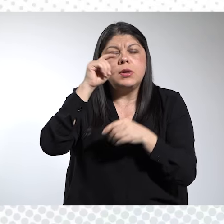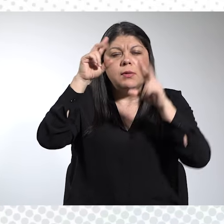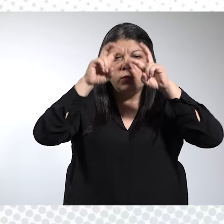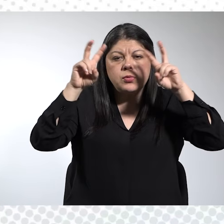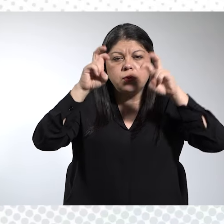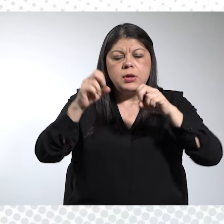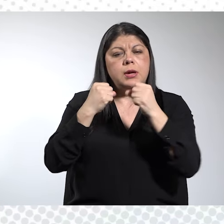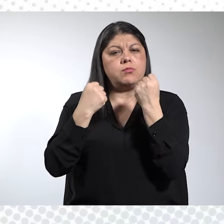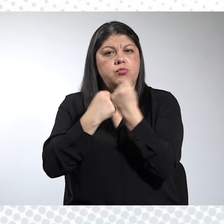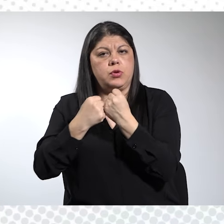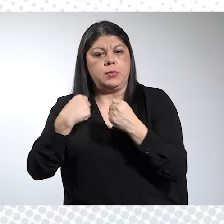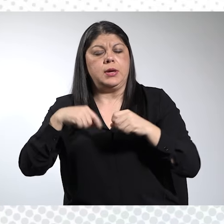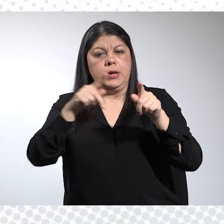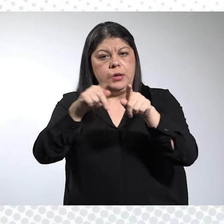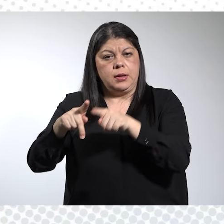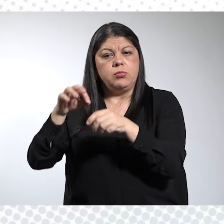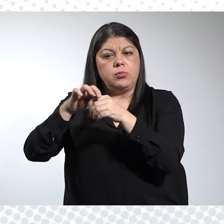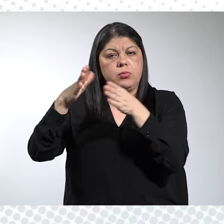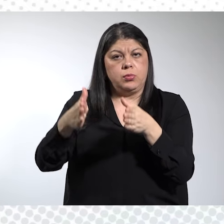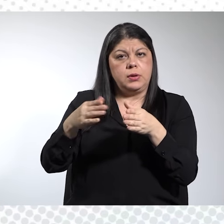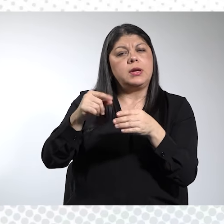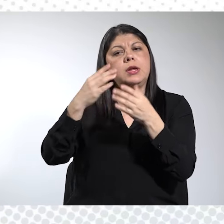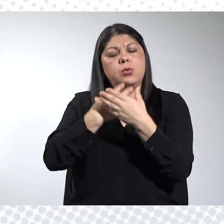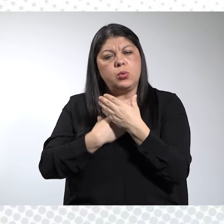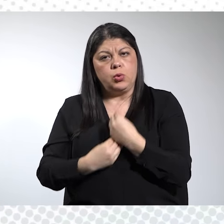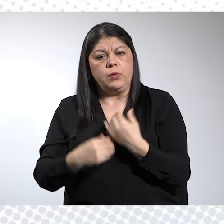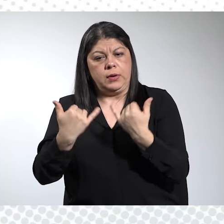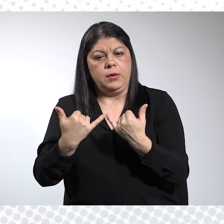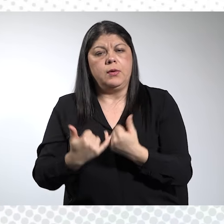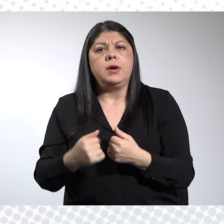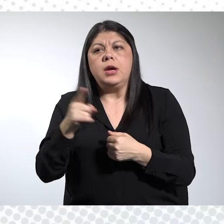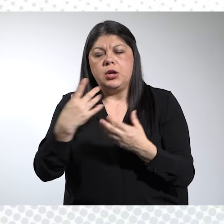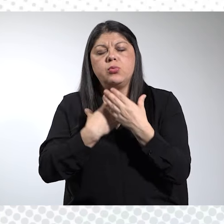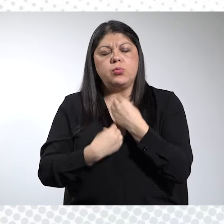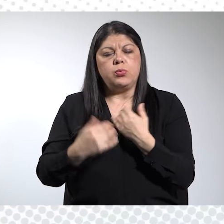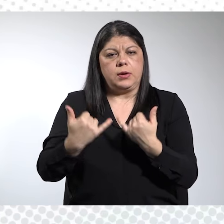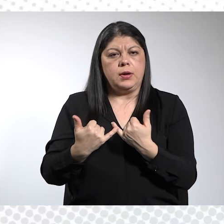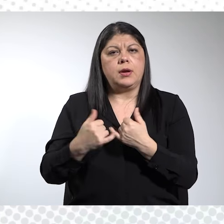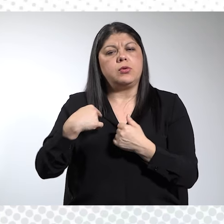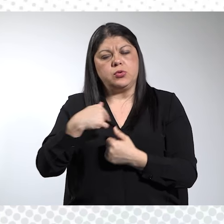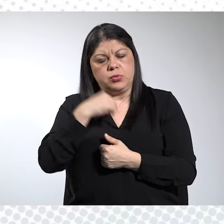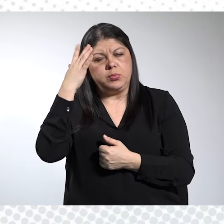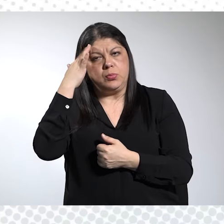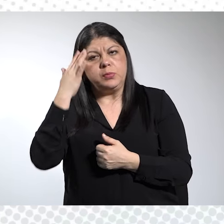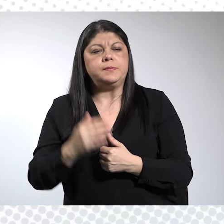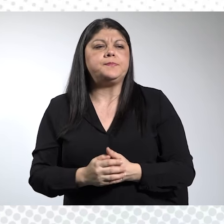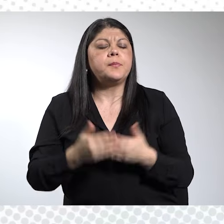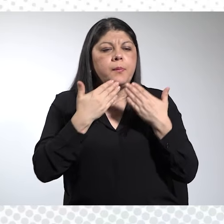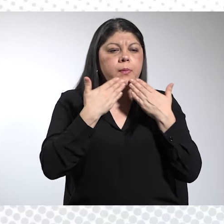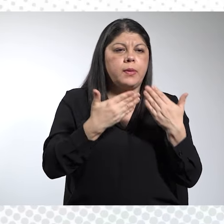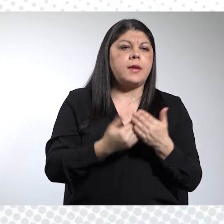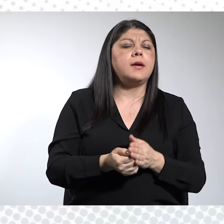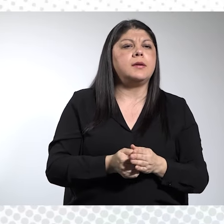hay que analizarlos y hay que reforzarlos para esta población que está sufriendo muchísimo y nos preocupa. Muy